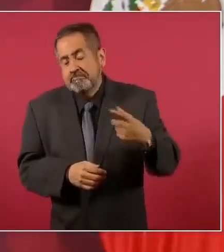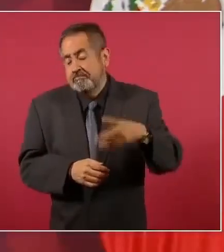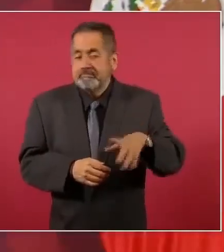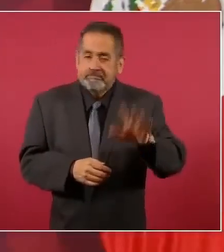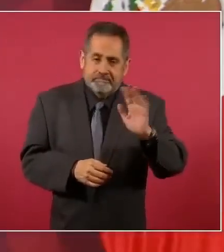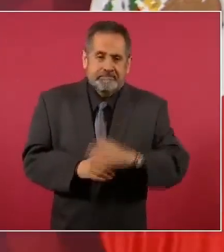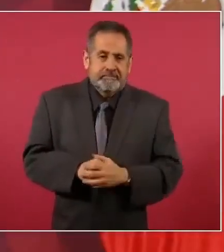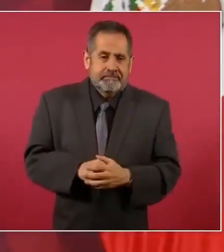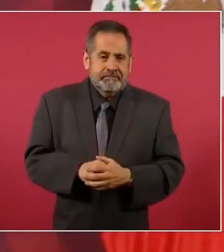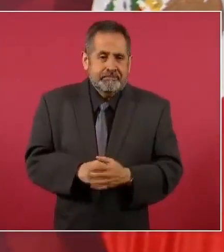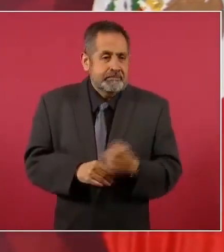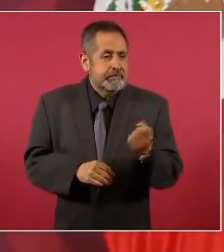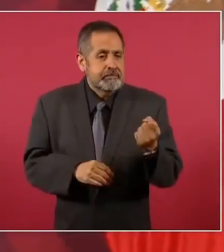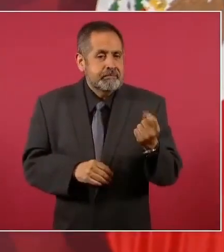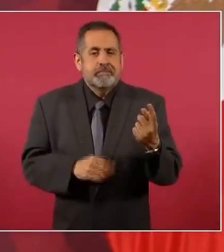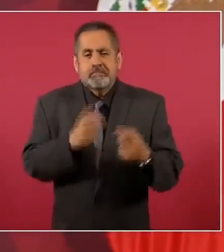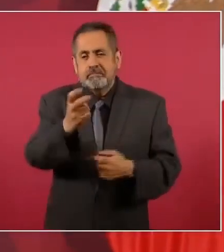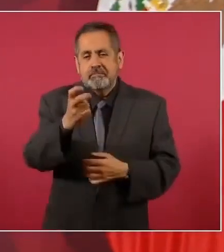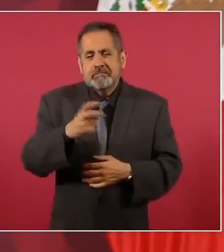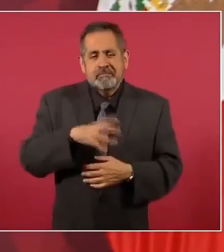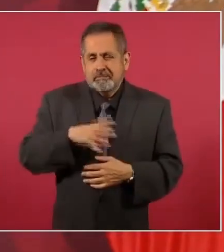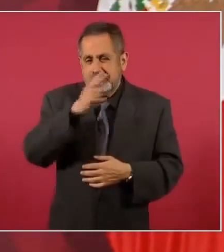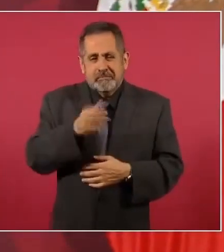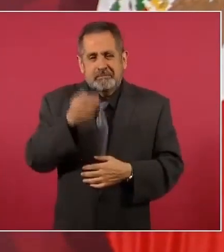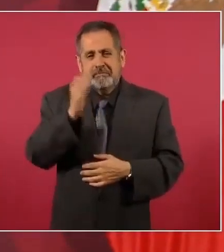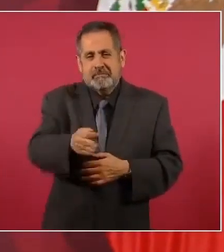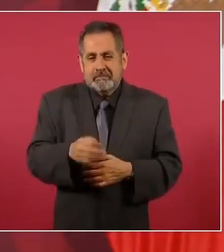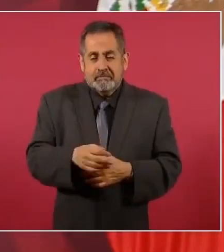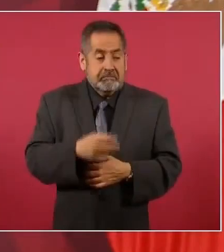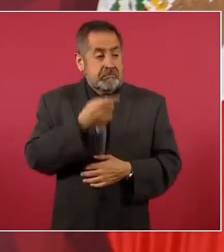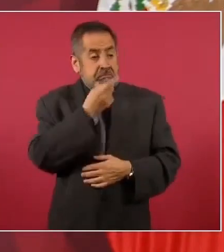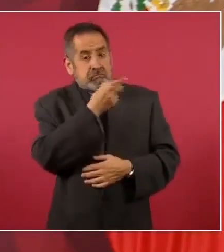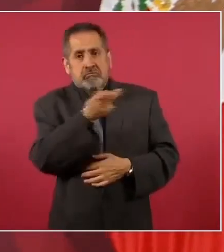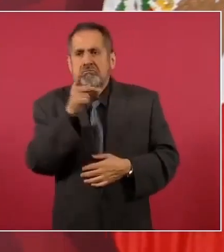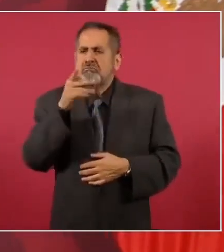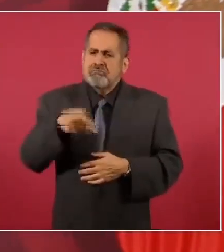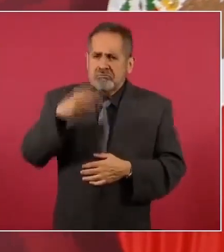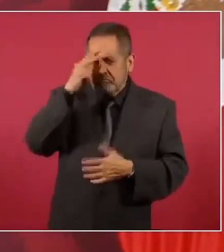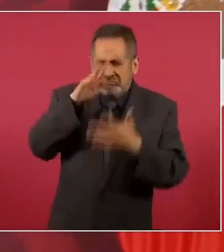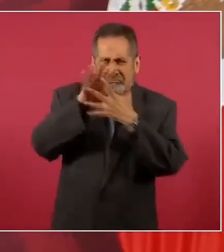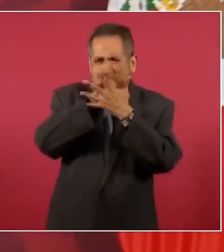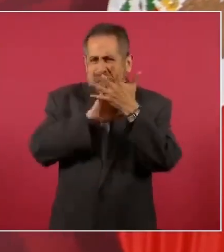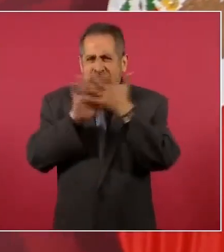Por eso ni siquiera acepto lo de la polarización, no.